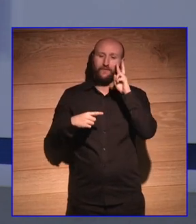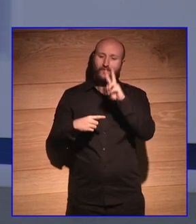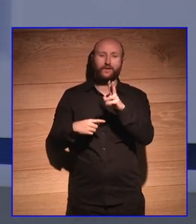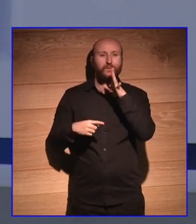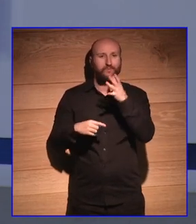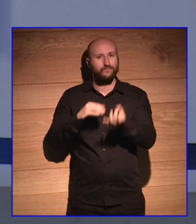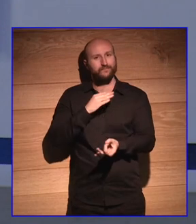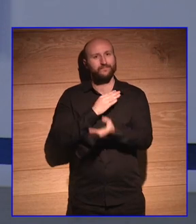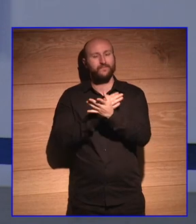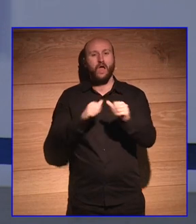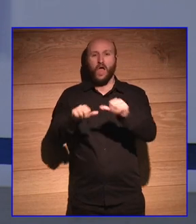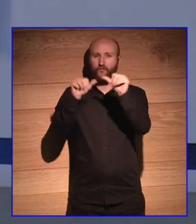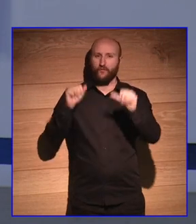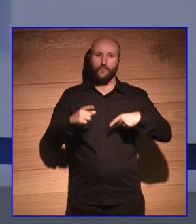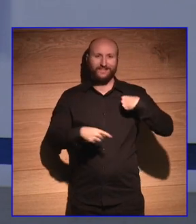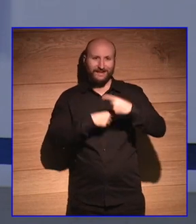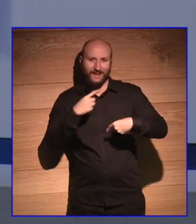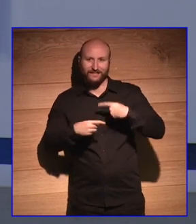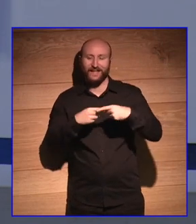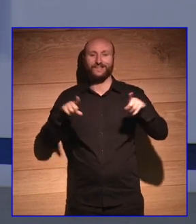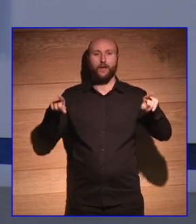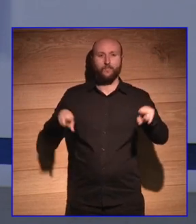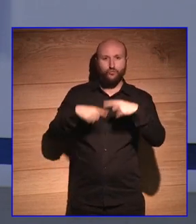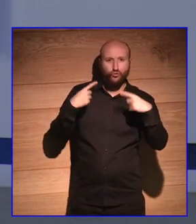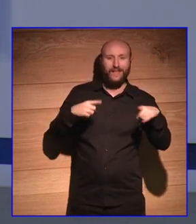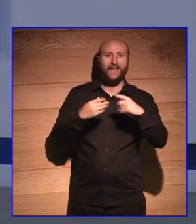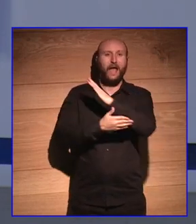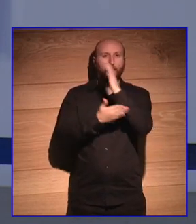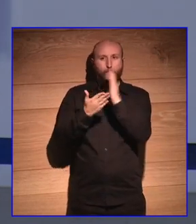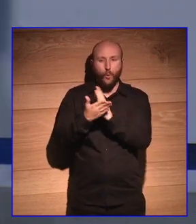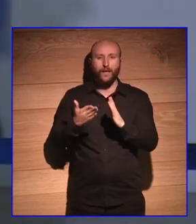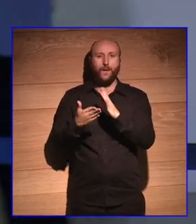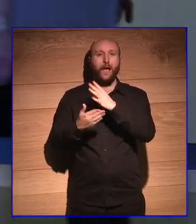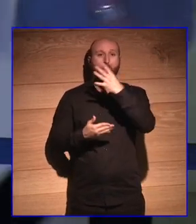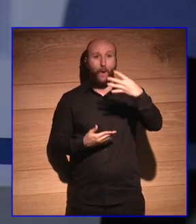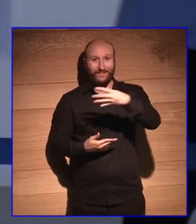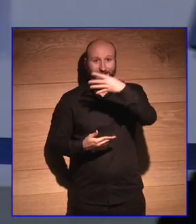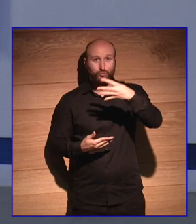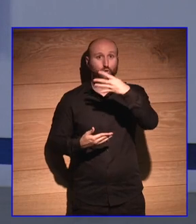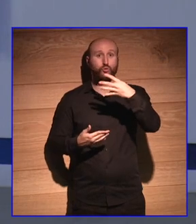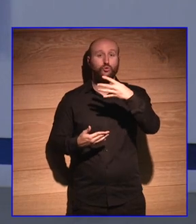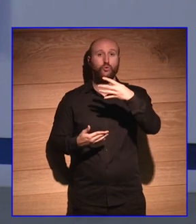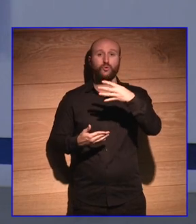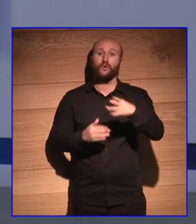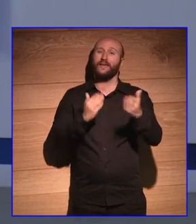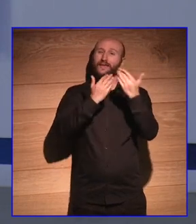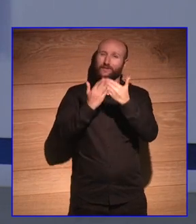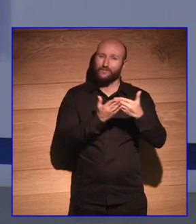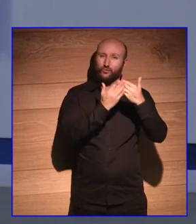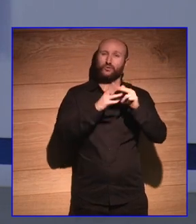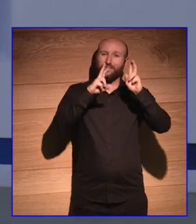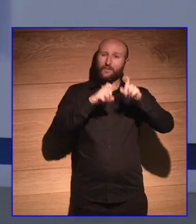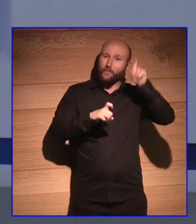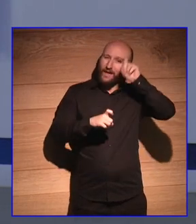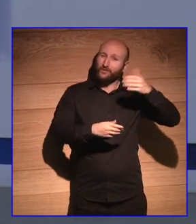de las formas clásicas tradicionales la sonata el poema sinfónico el cuarteto y su estudio continuo de periodos y maestros del pasado